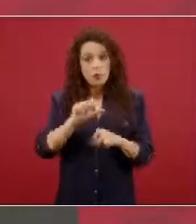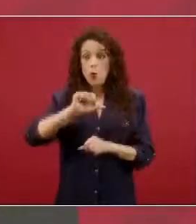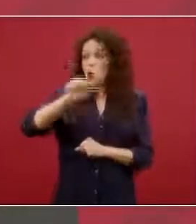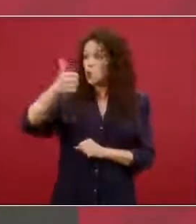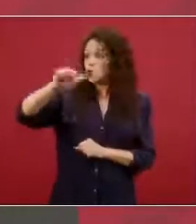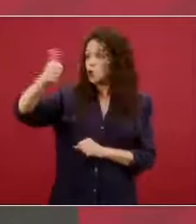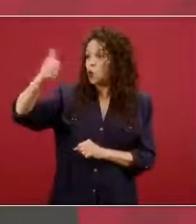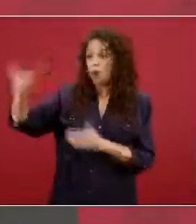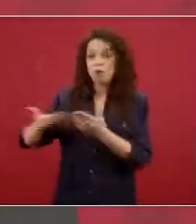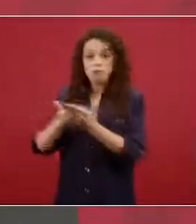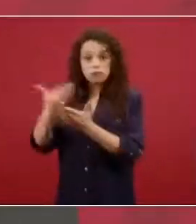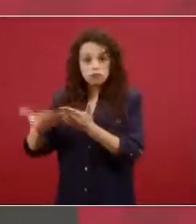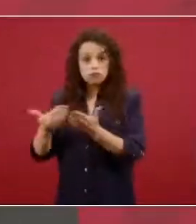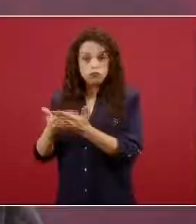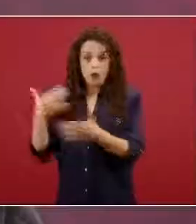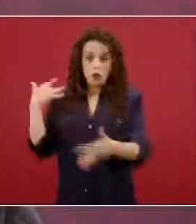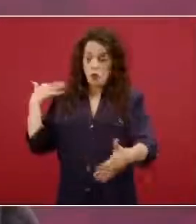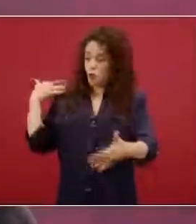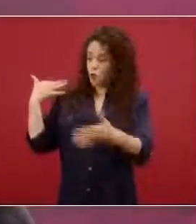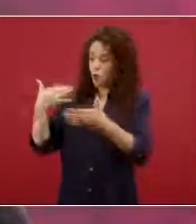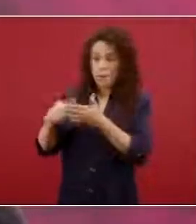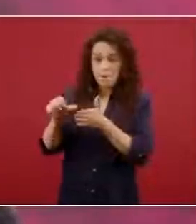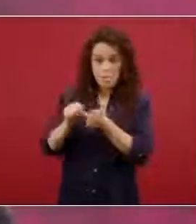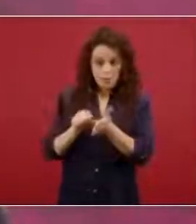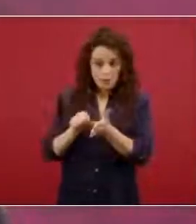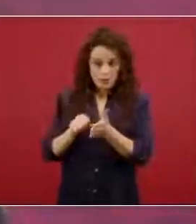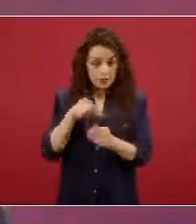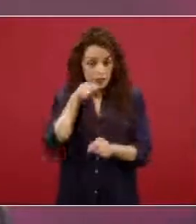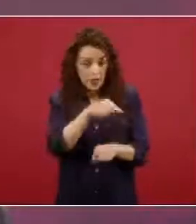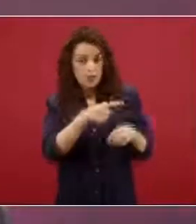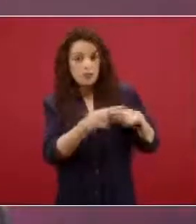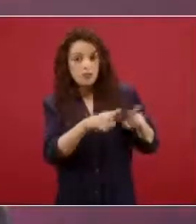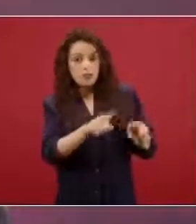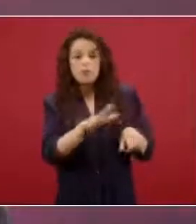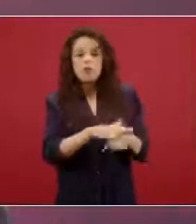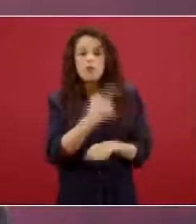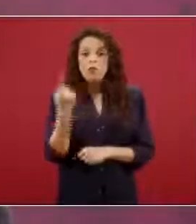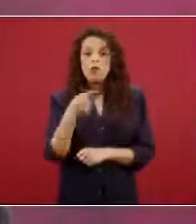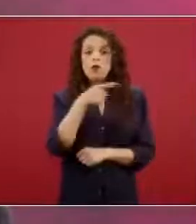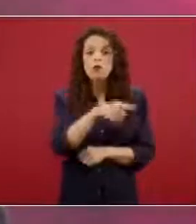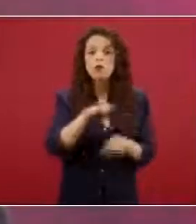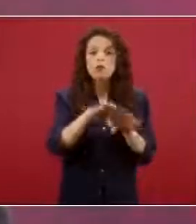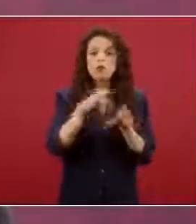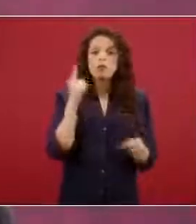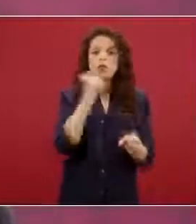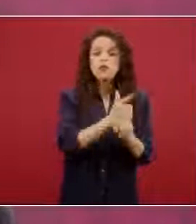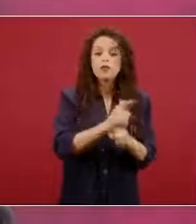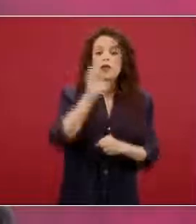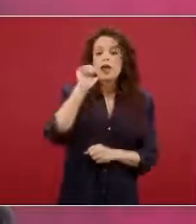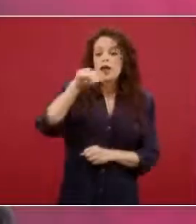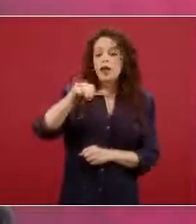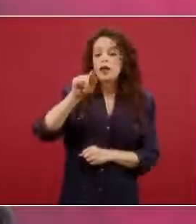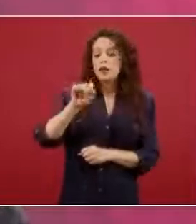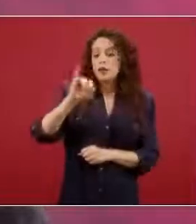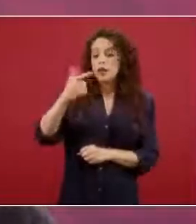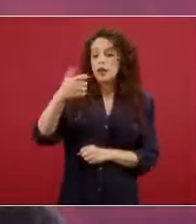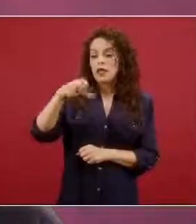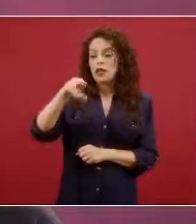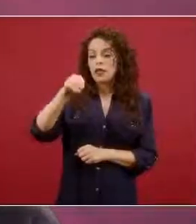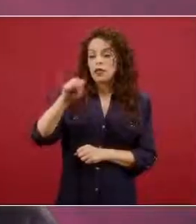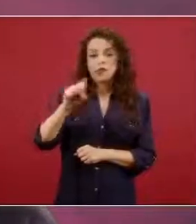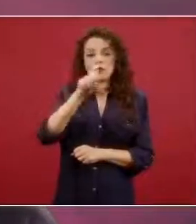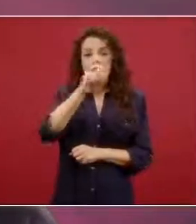estado proponiendo a lo largo de estos meses, se basa en la detección de antígenos del virus, no